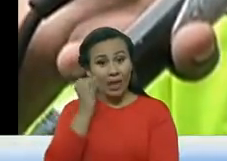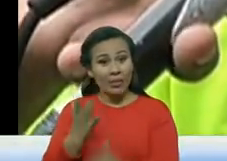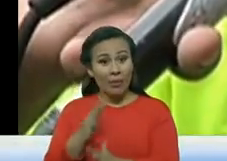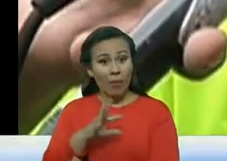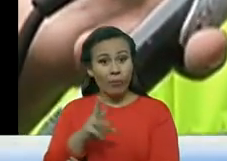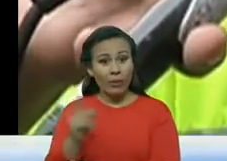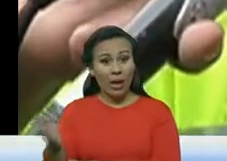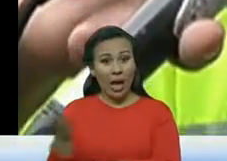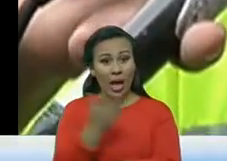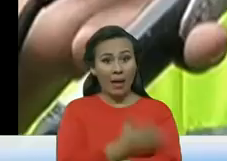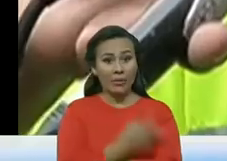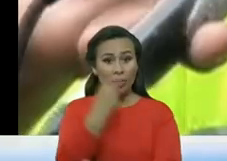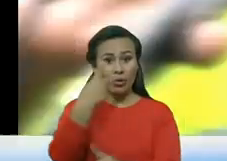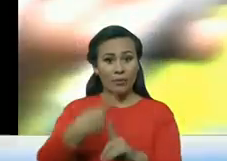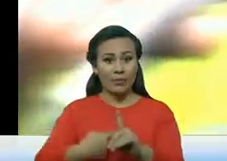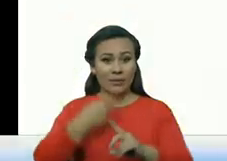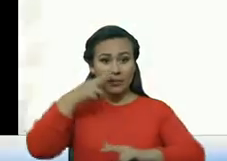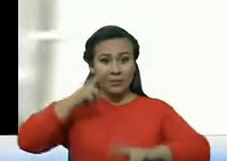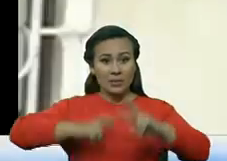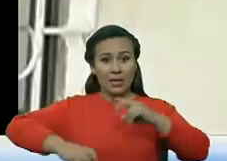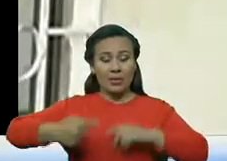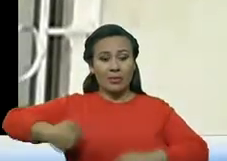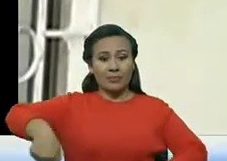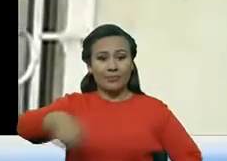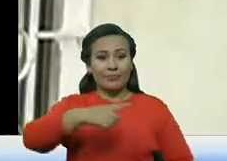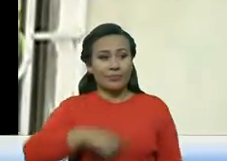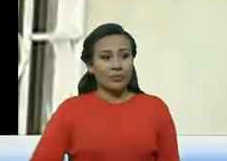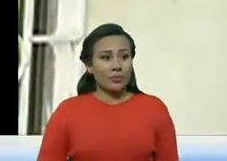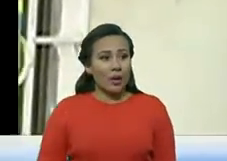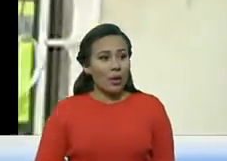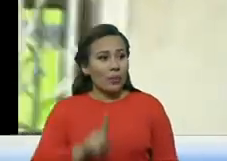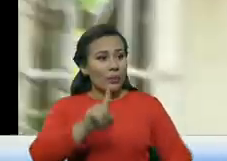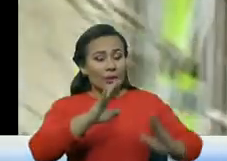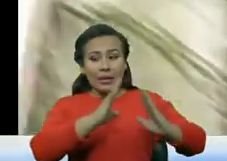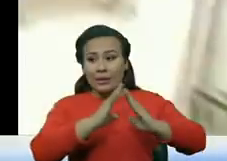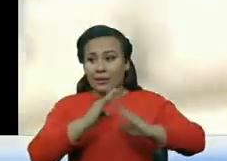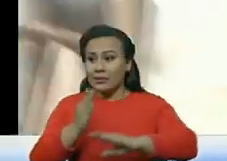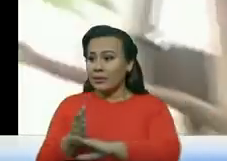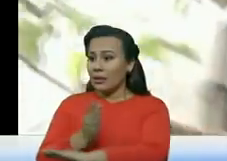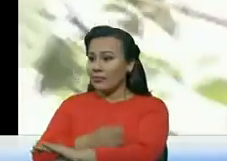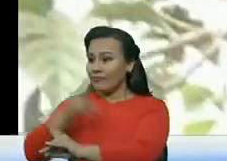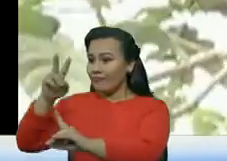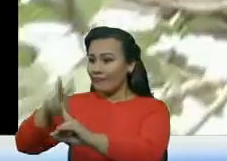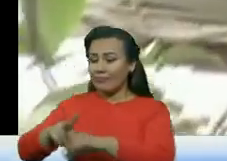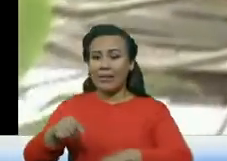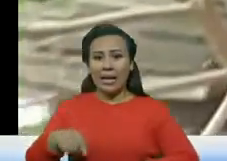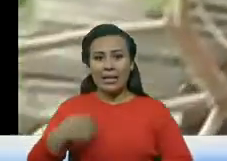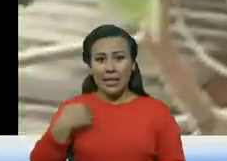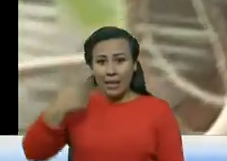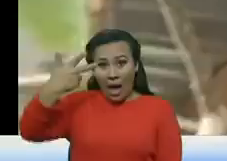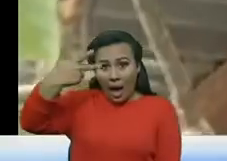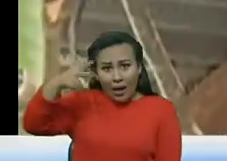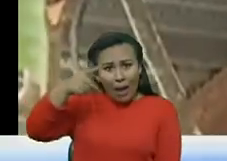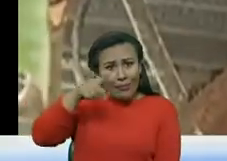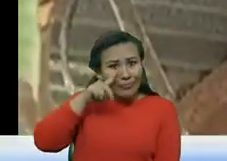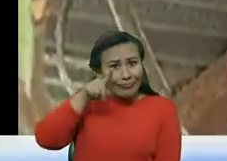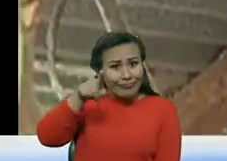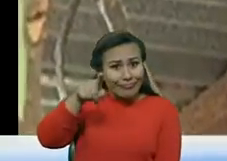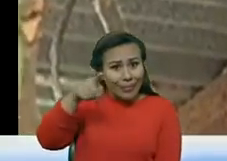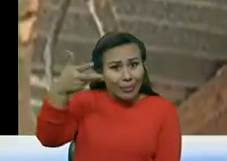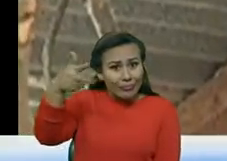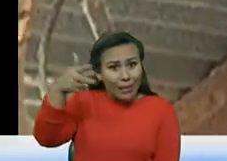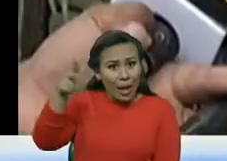durante 2 meses en este sector. Uno de los inmuebles allanados incluso contaba con esta cámara de video y